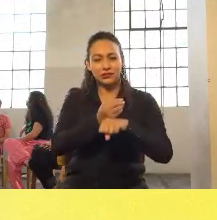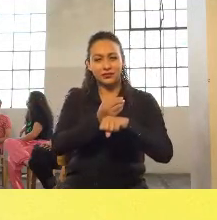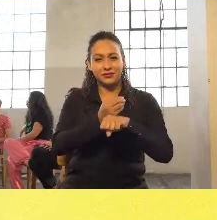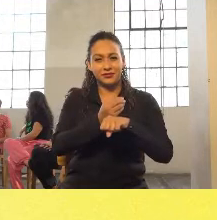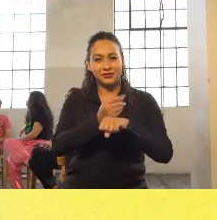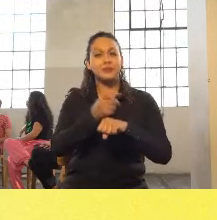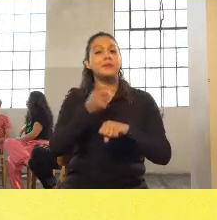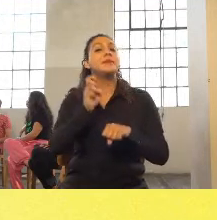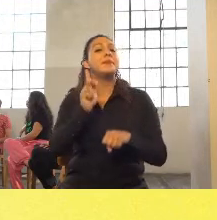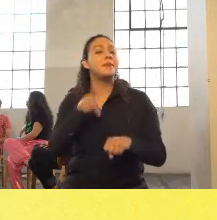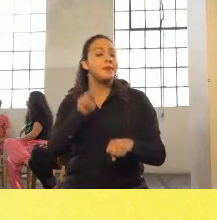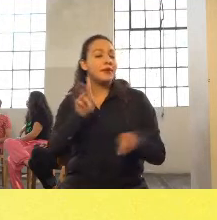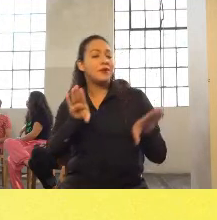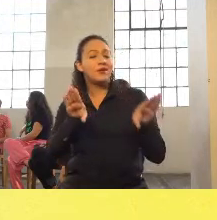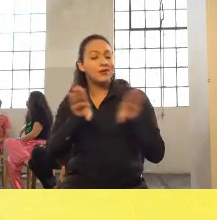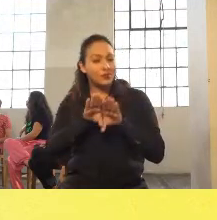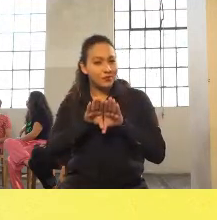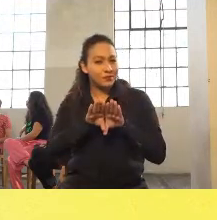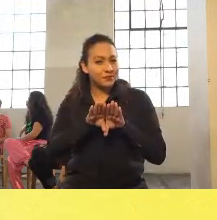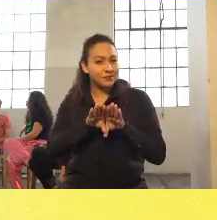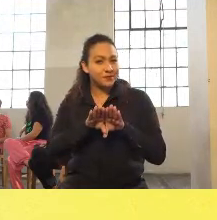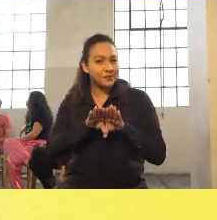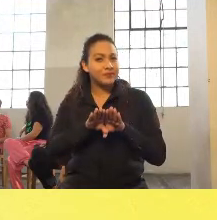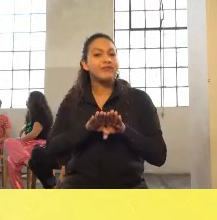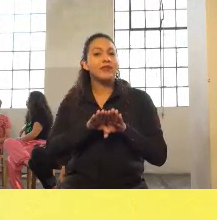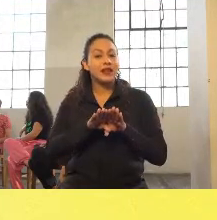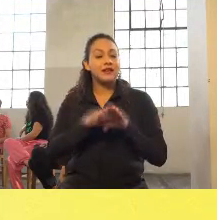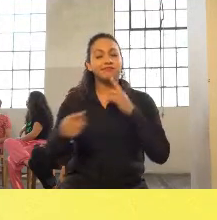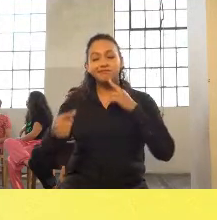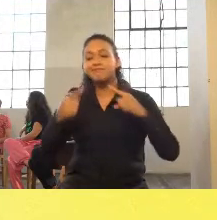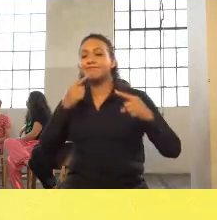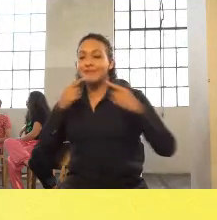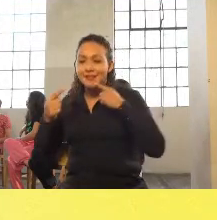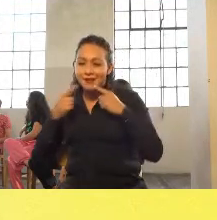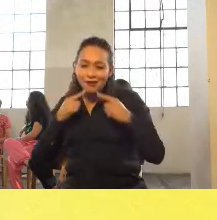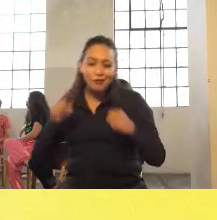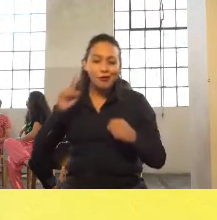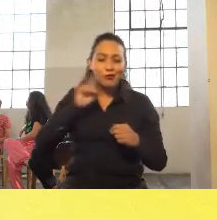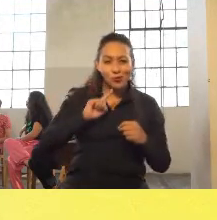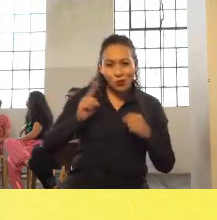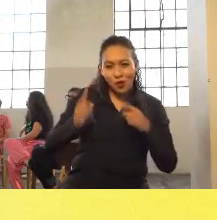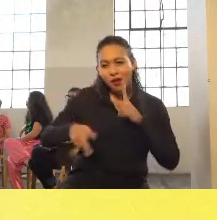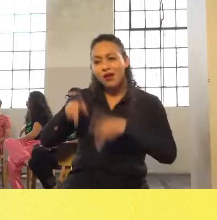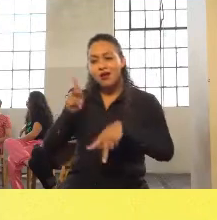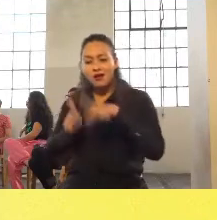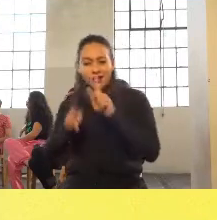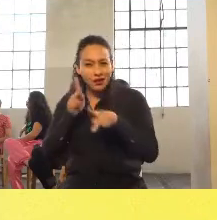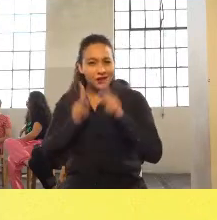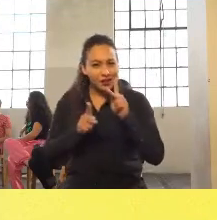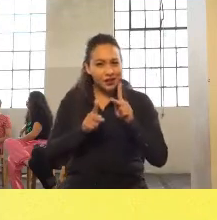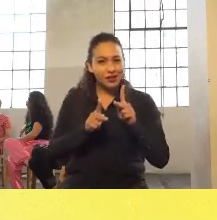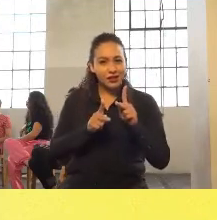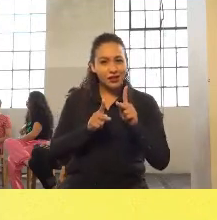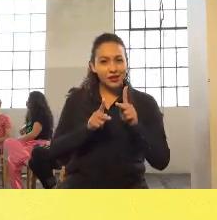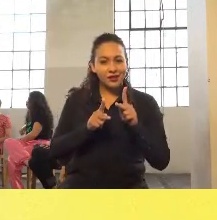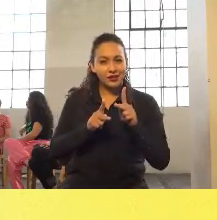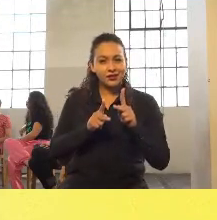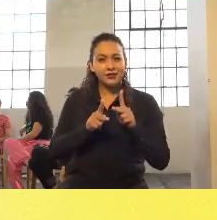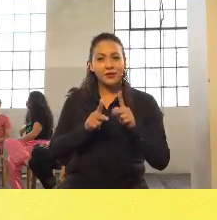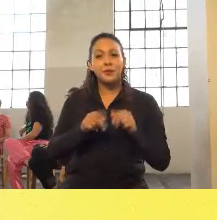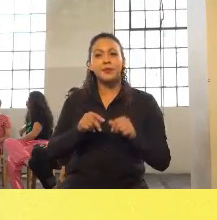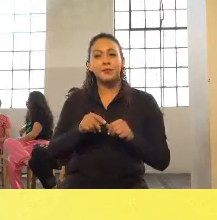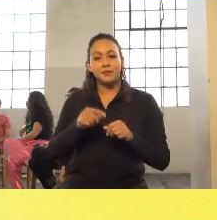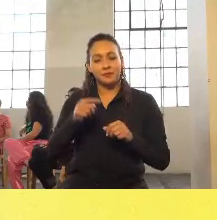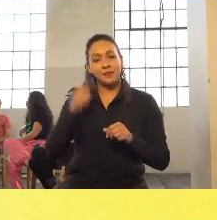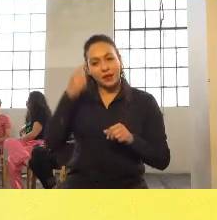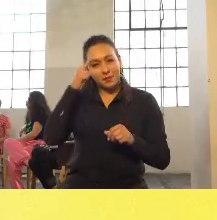o sea, como hacer algo en ese momento. Y si ese algo es simplemente platicarlo con el otro, con el de enfrente, eso